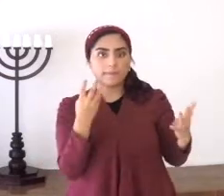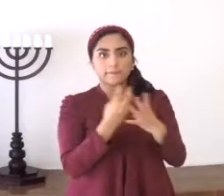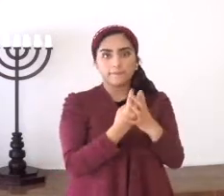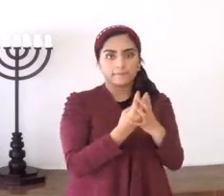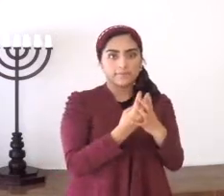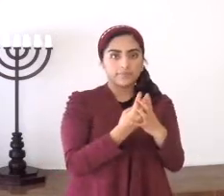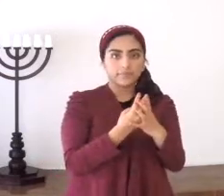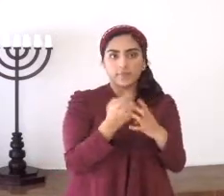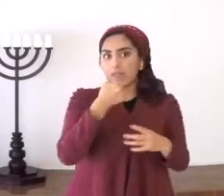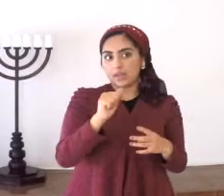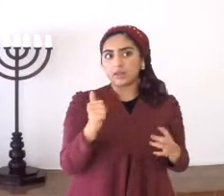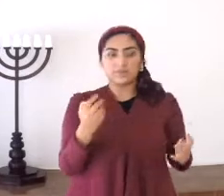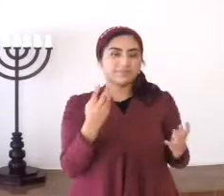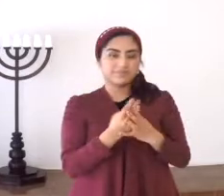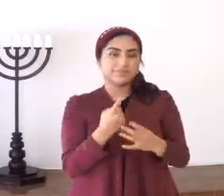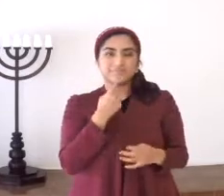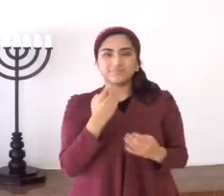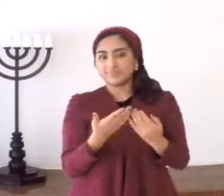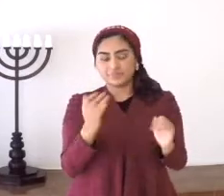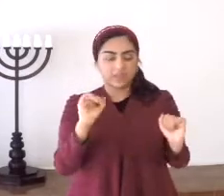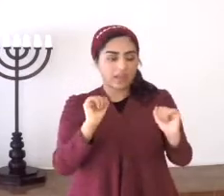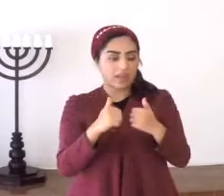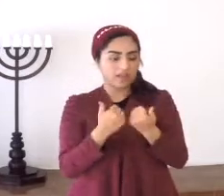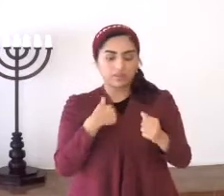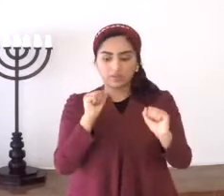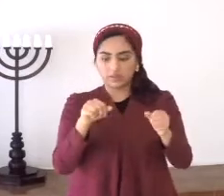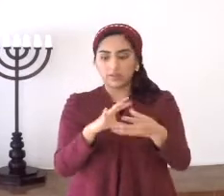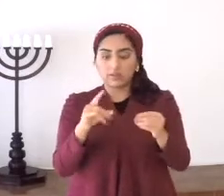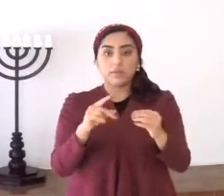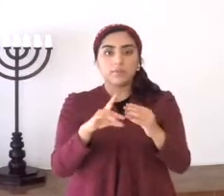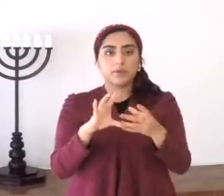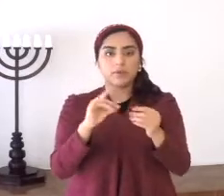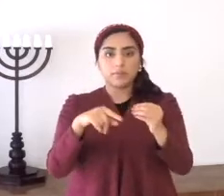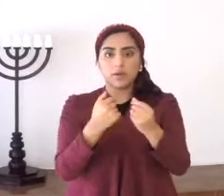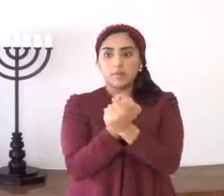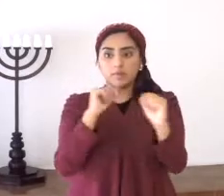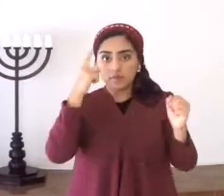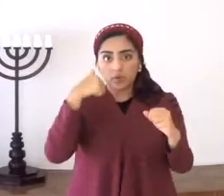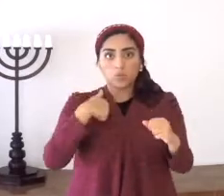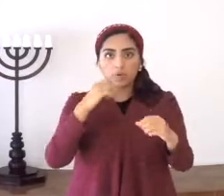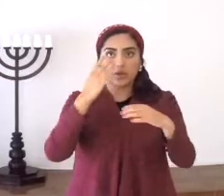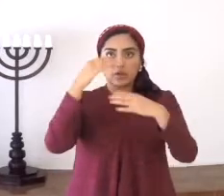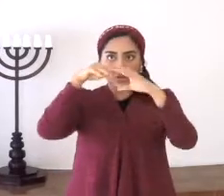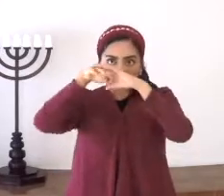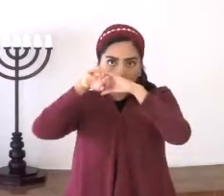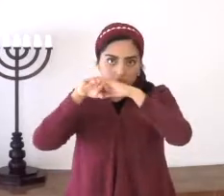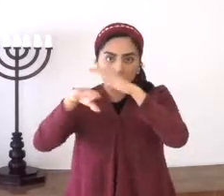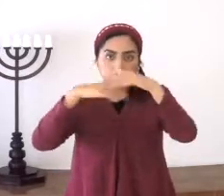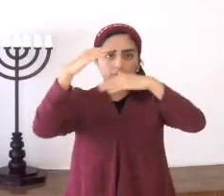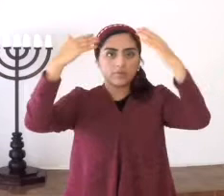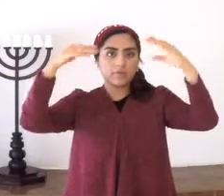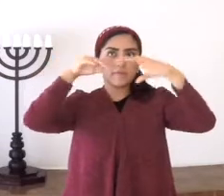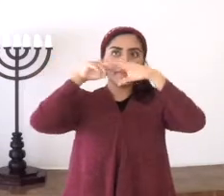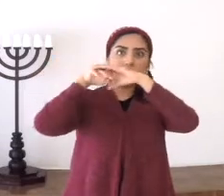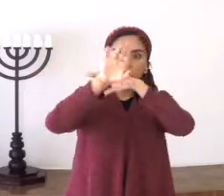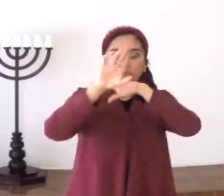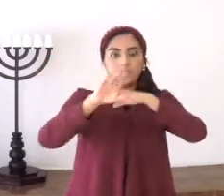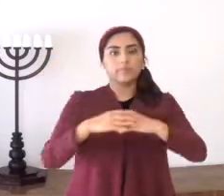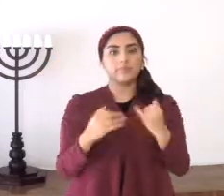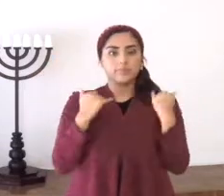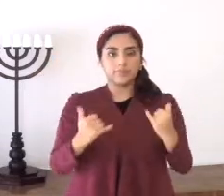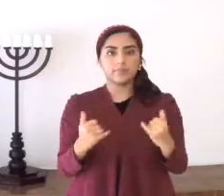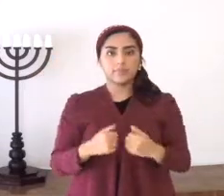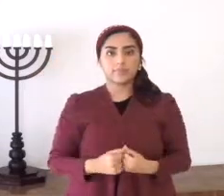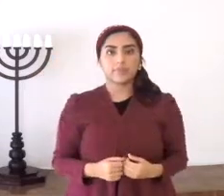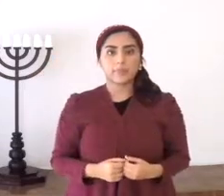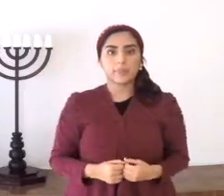inclusive de una cárcel cualquiera, digamos, ¿cómo podría yo decir? Está hablando de la libertad para llegar a